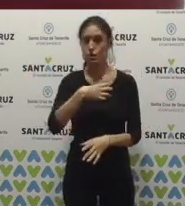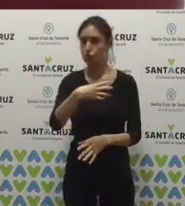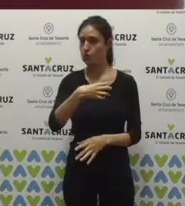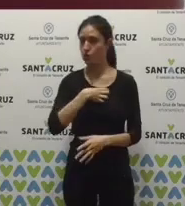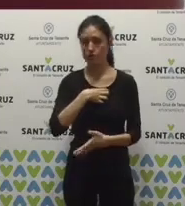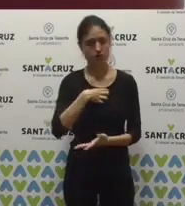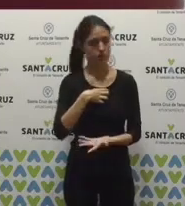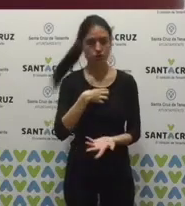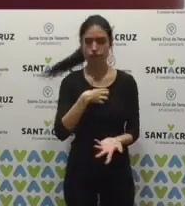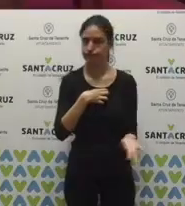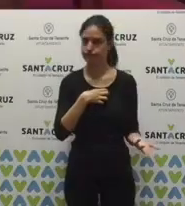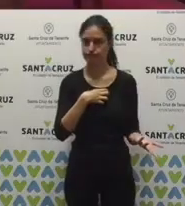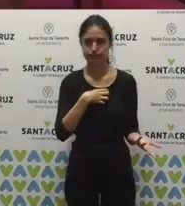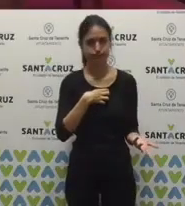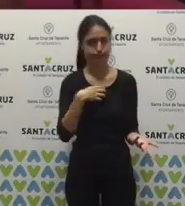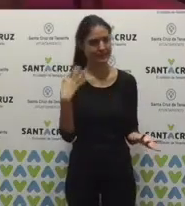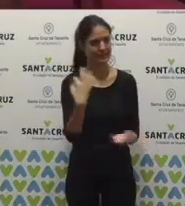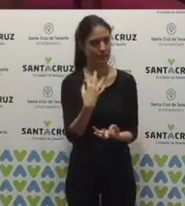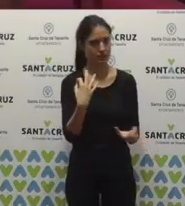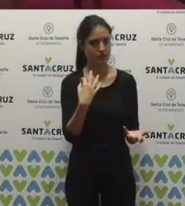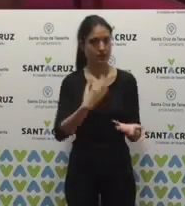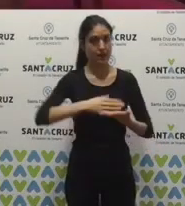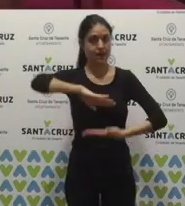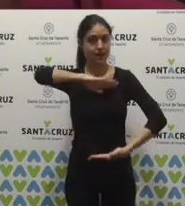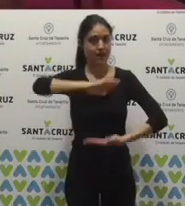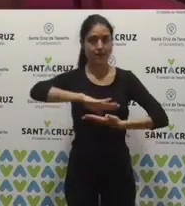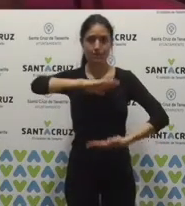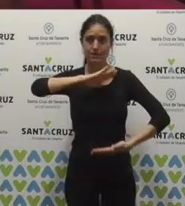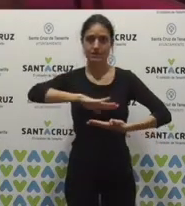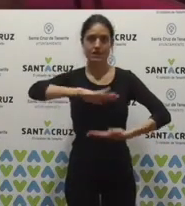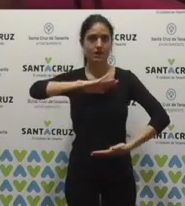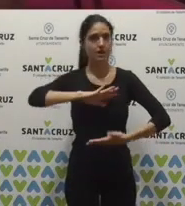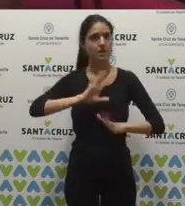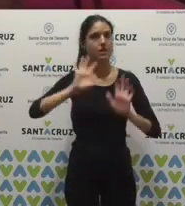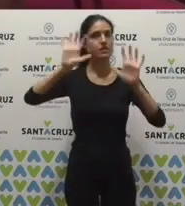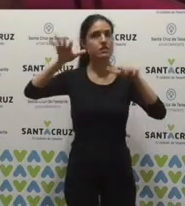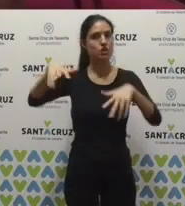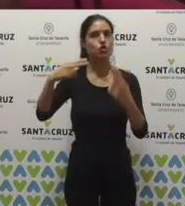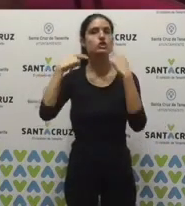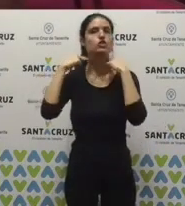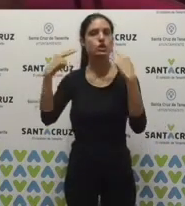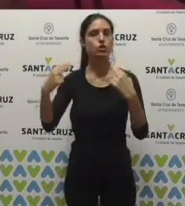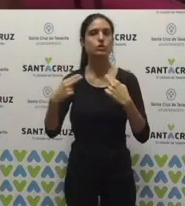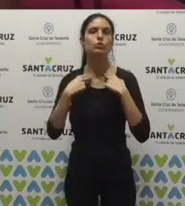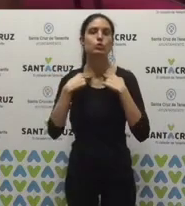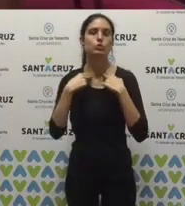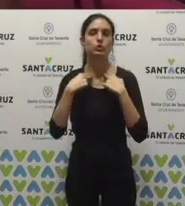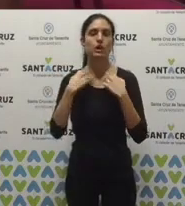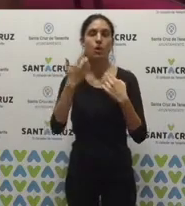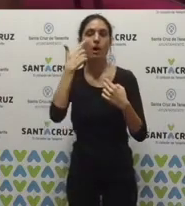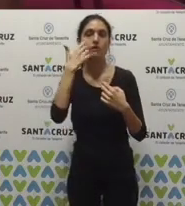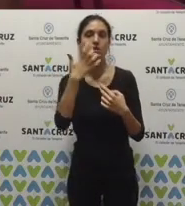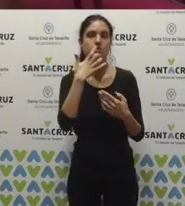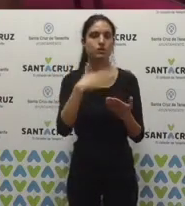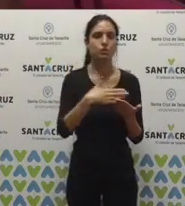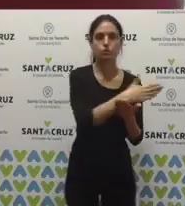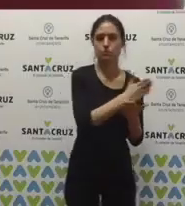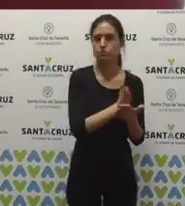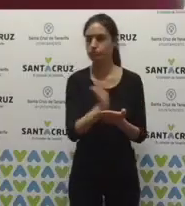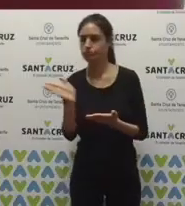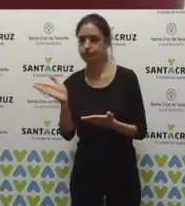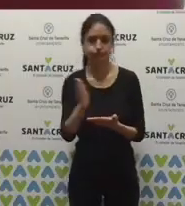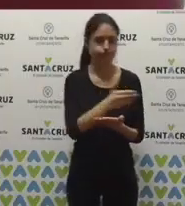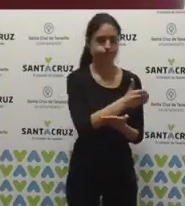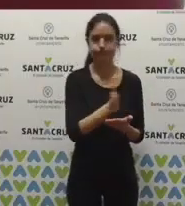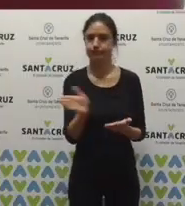parece a mí la capacidad del congreso a los diputados de decidir que se haga una opción u otra podemos poner